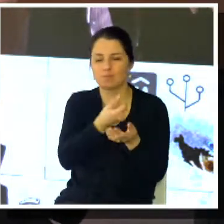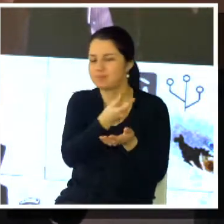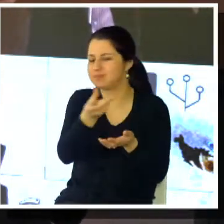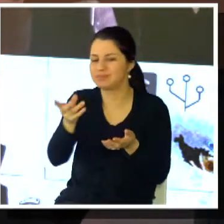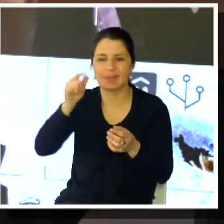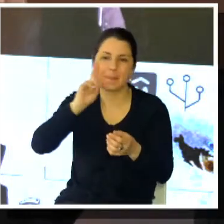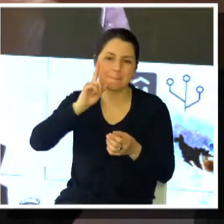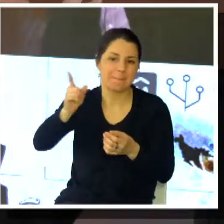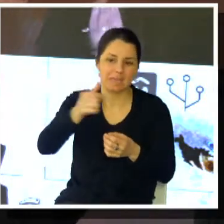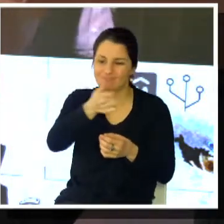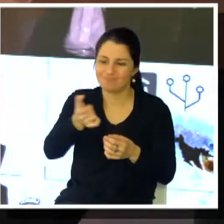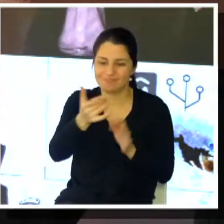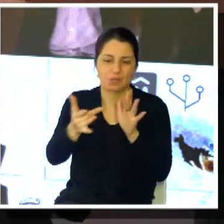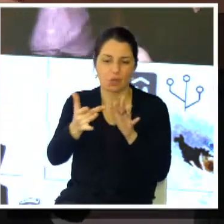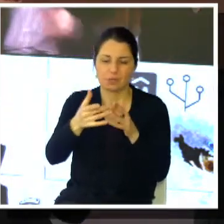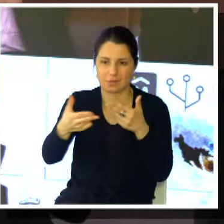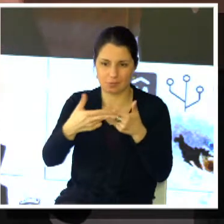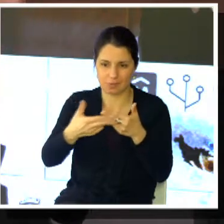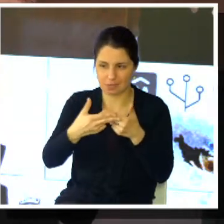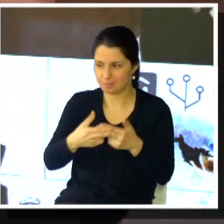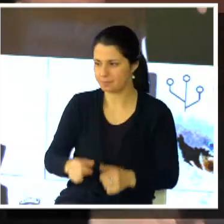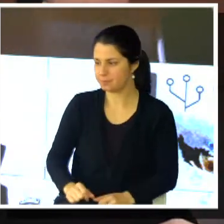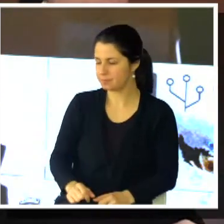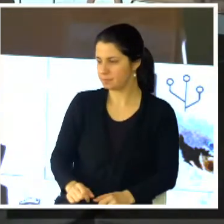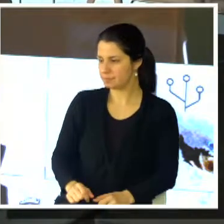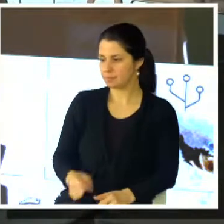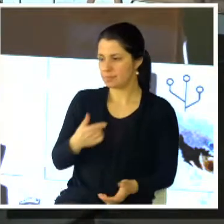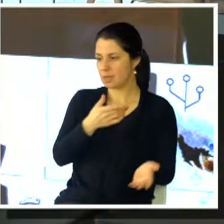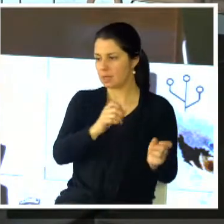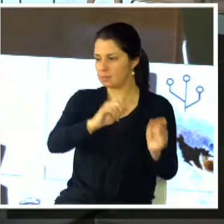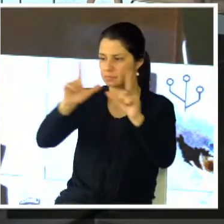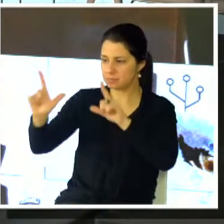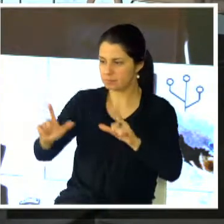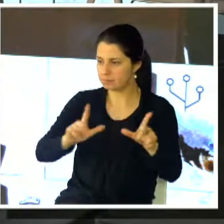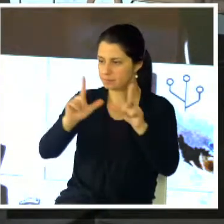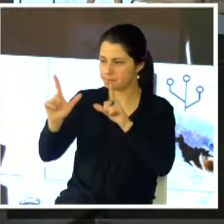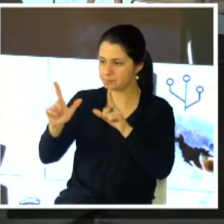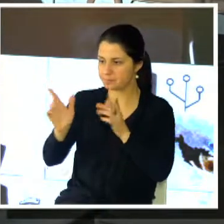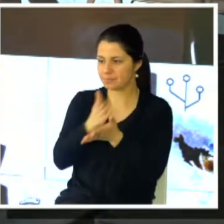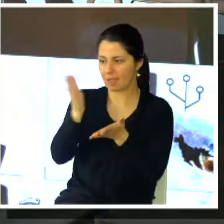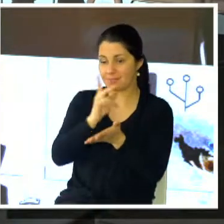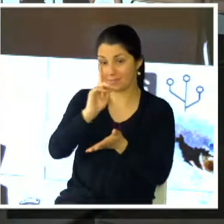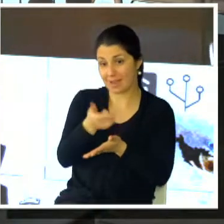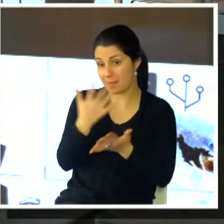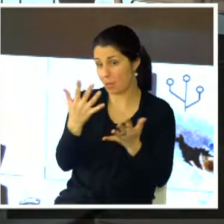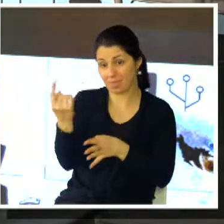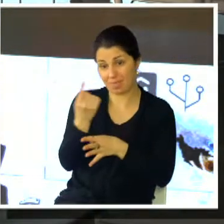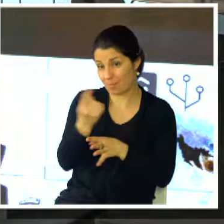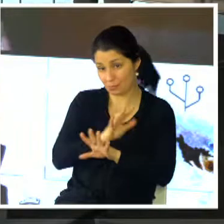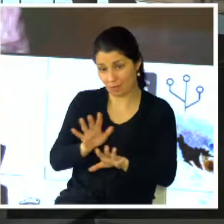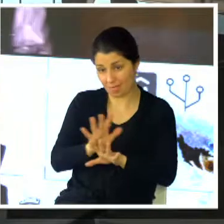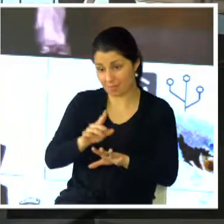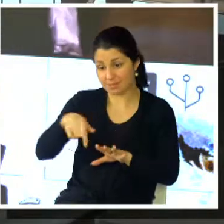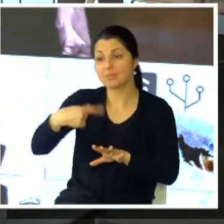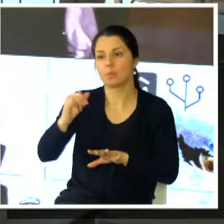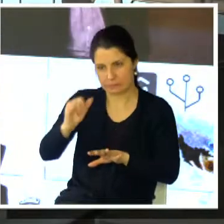dispositivos conectados a la red. Bueno, voy a ir pasando presentación. Una agenda rápida porque tenemos 10 minutos y ya después